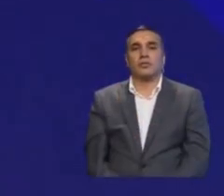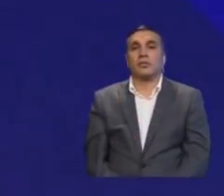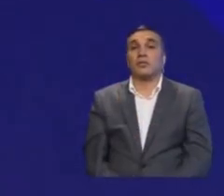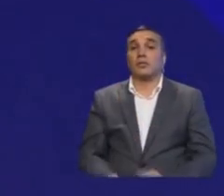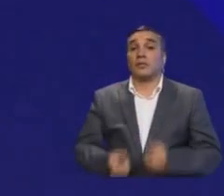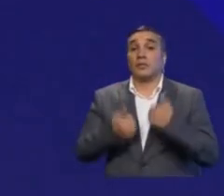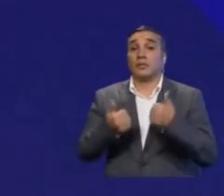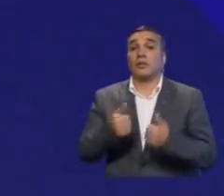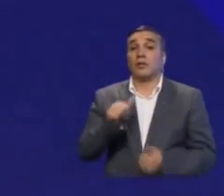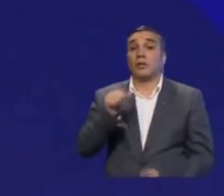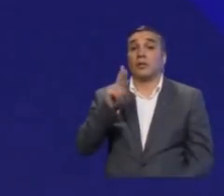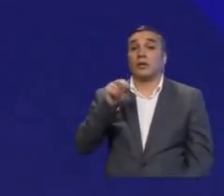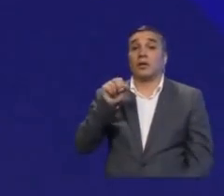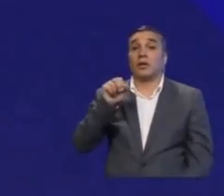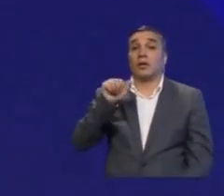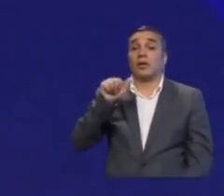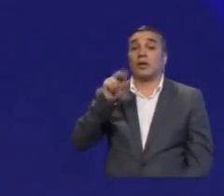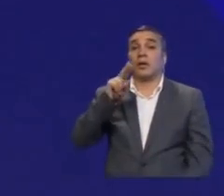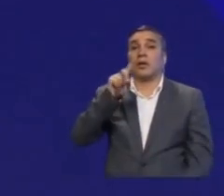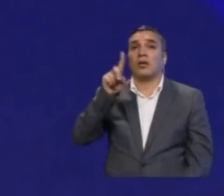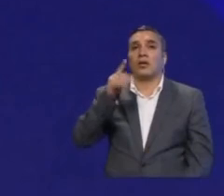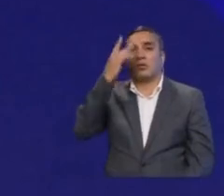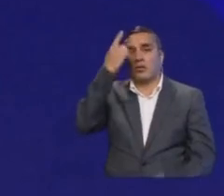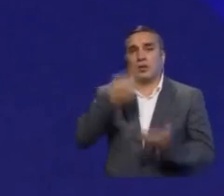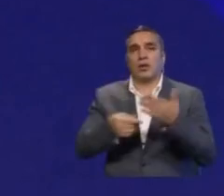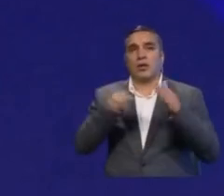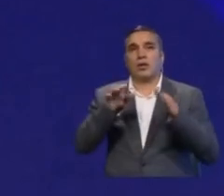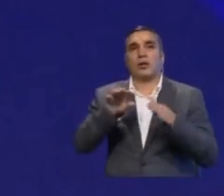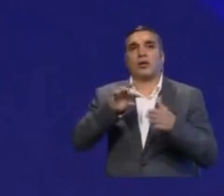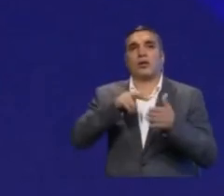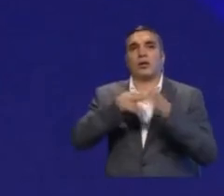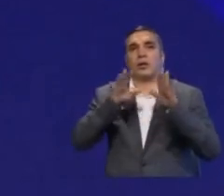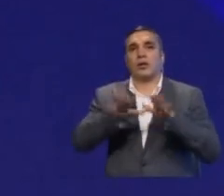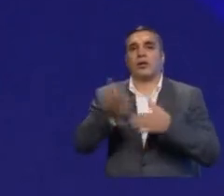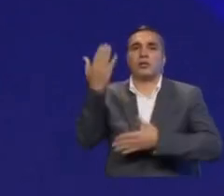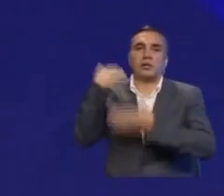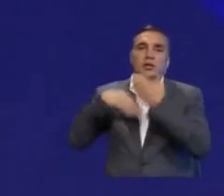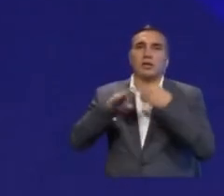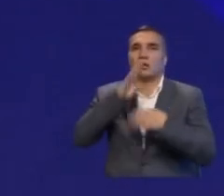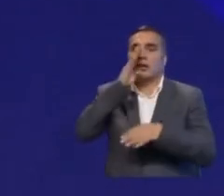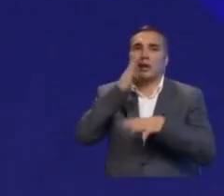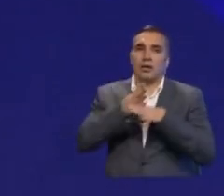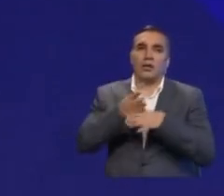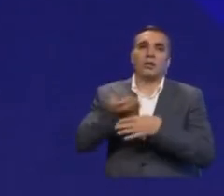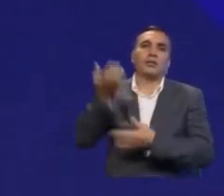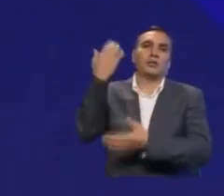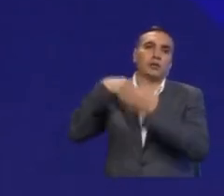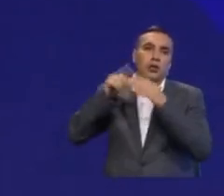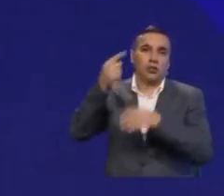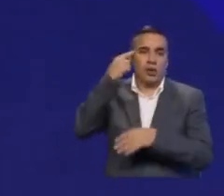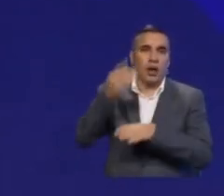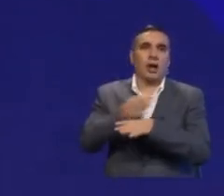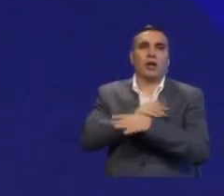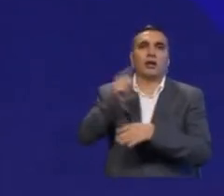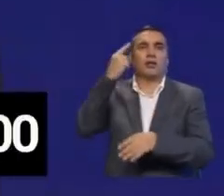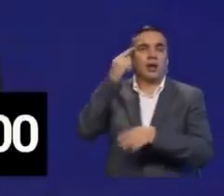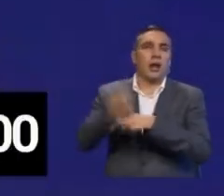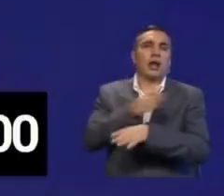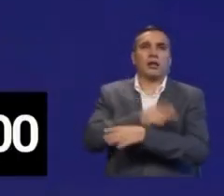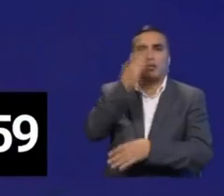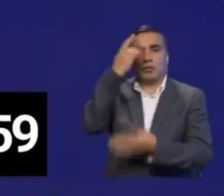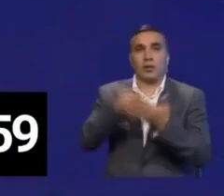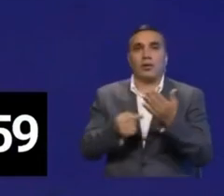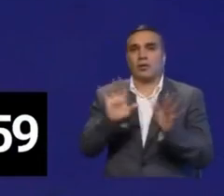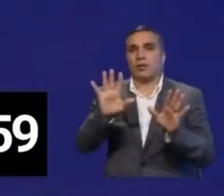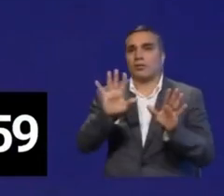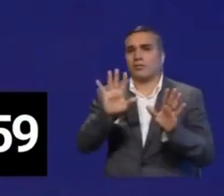Candidato Arauz, ¿por qué usted se queda en el pasado? En cada intervención siempre se va a un gobierno anterior. Al